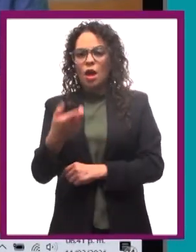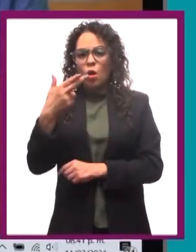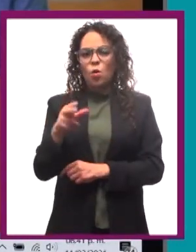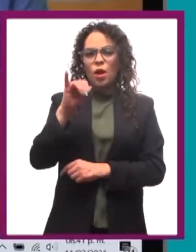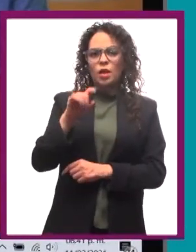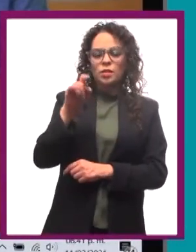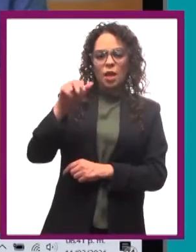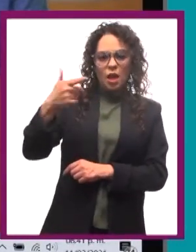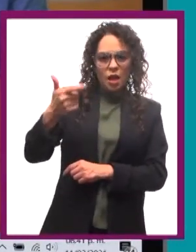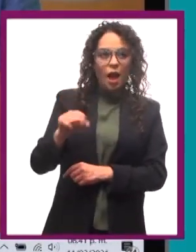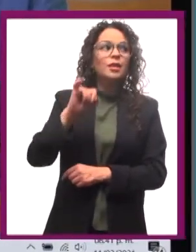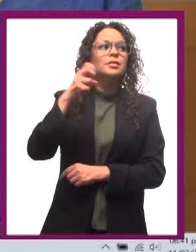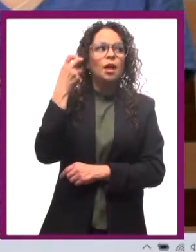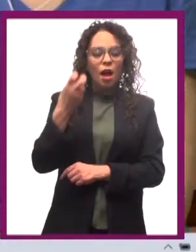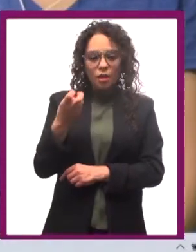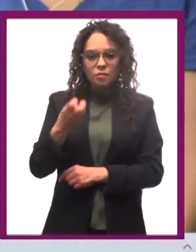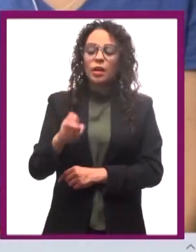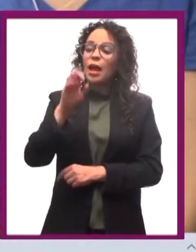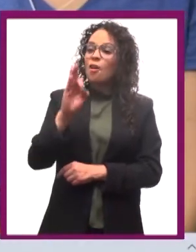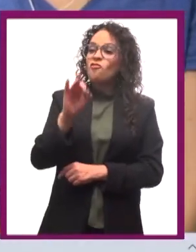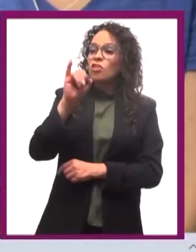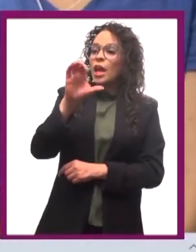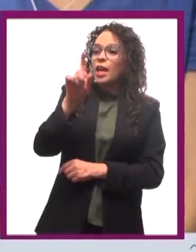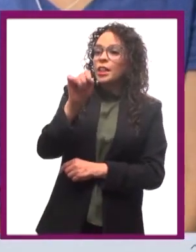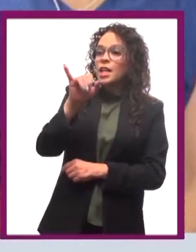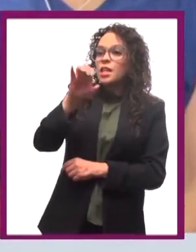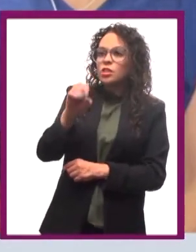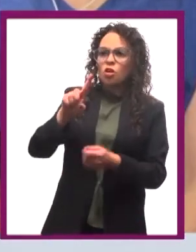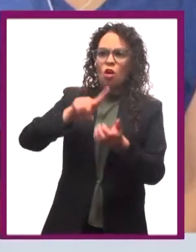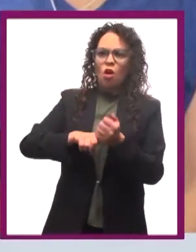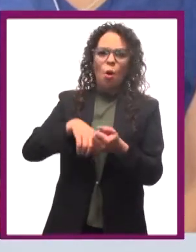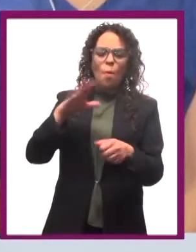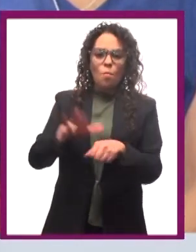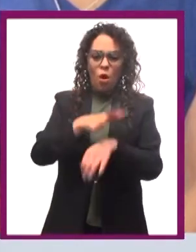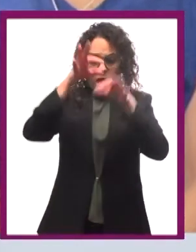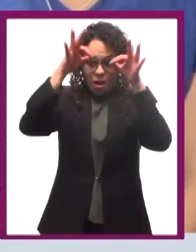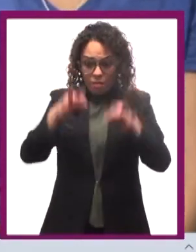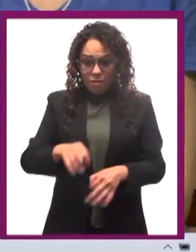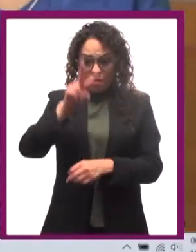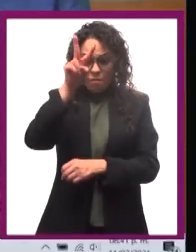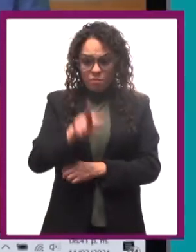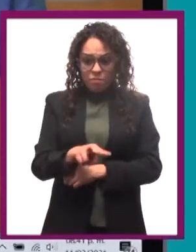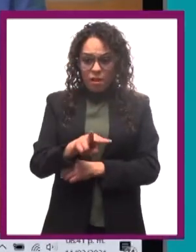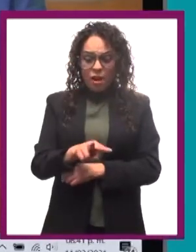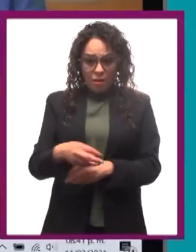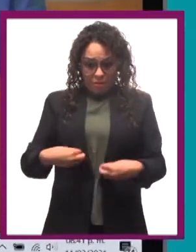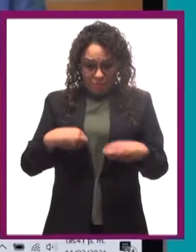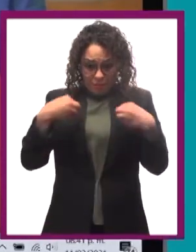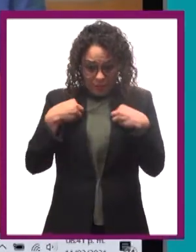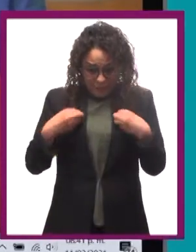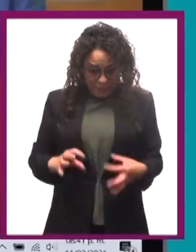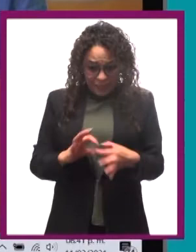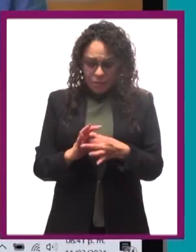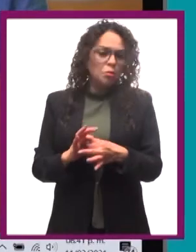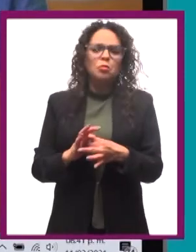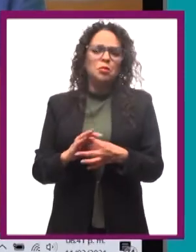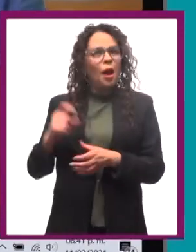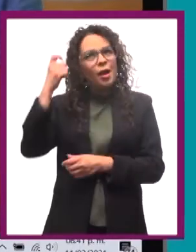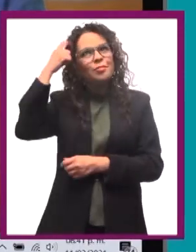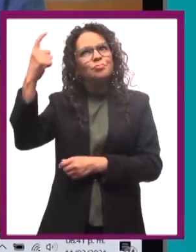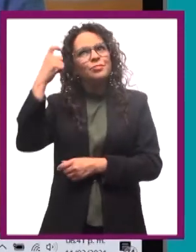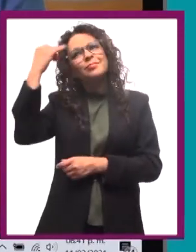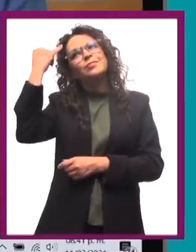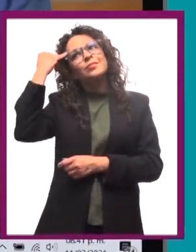Huizinga. Exacto. Y es ficticio, porque no posee el mismo estatus de realidad que la vida real.